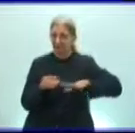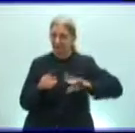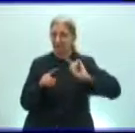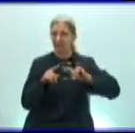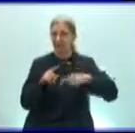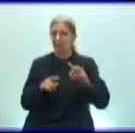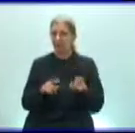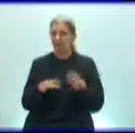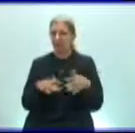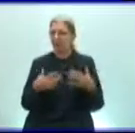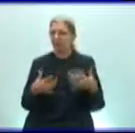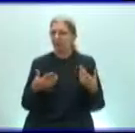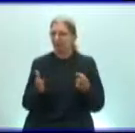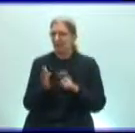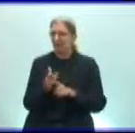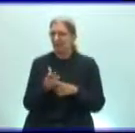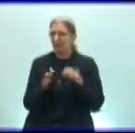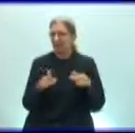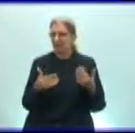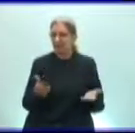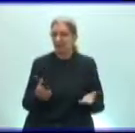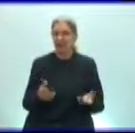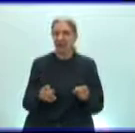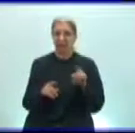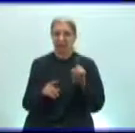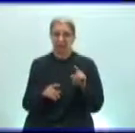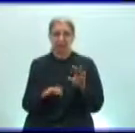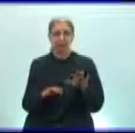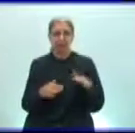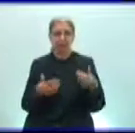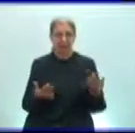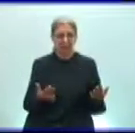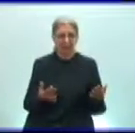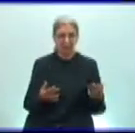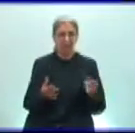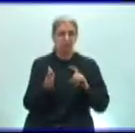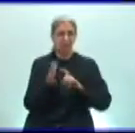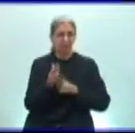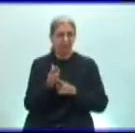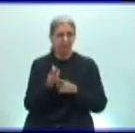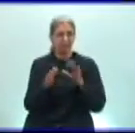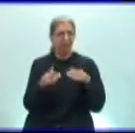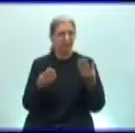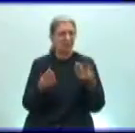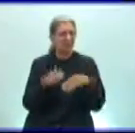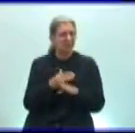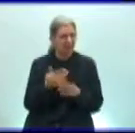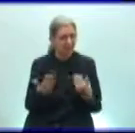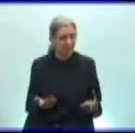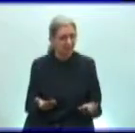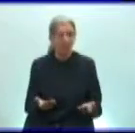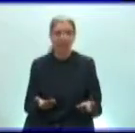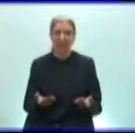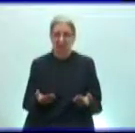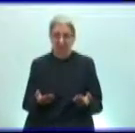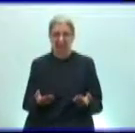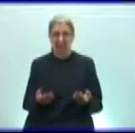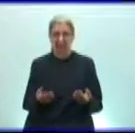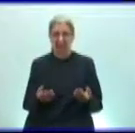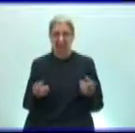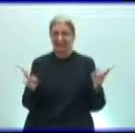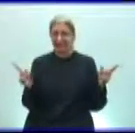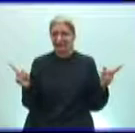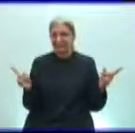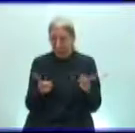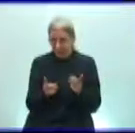multiplicar. Tenemos ahí la ecuación, por tanto al multiplicar, observen lo que nos queda. Una ecuación la cual vamos